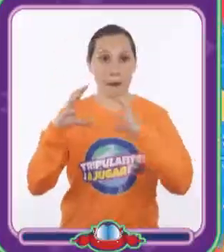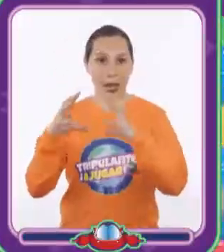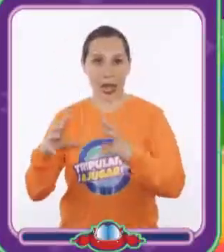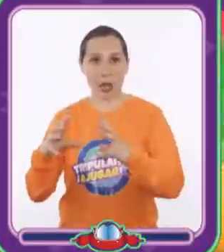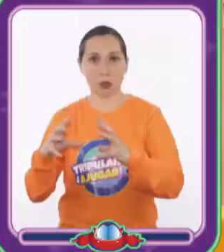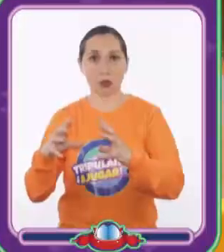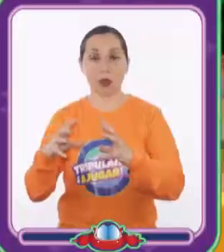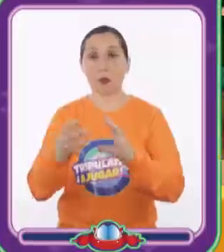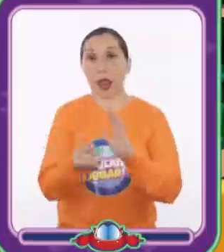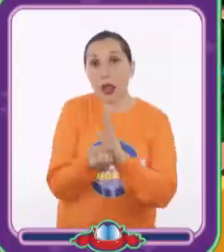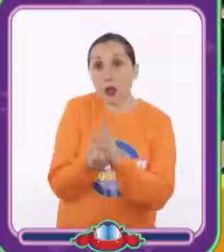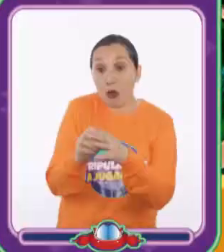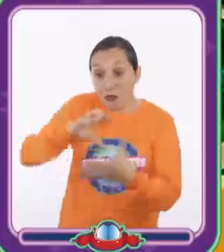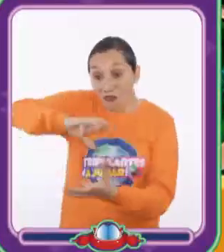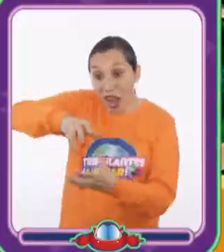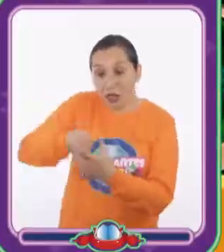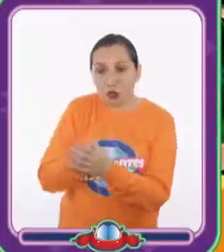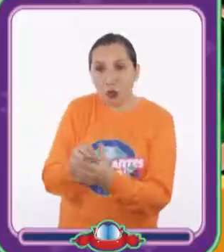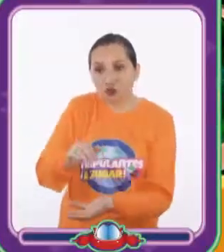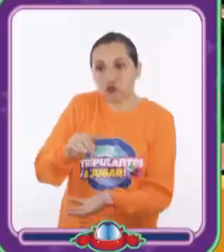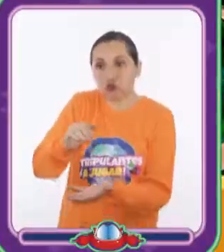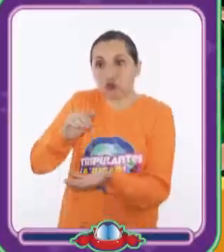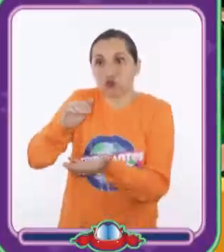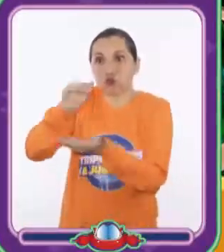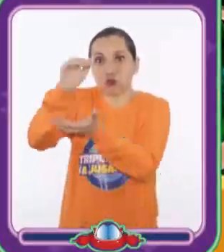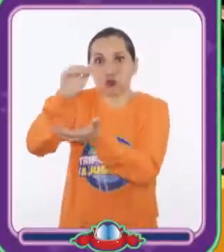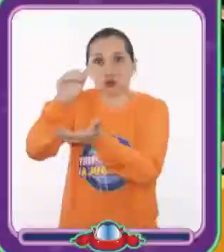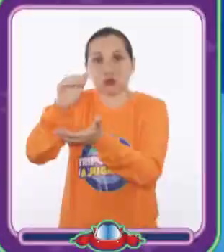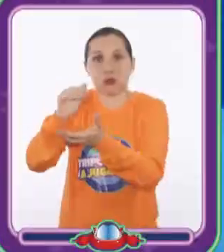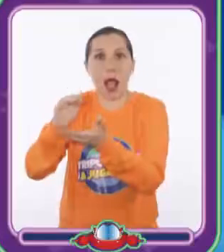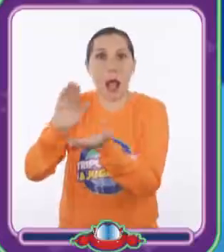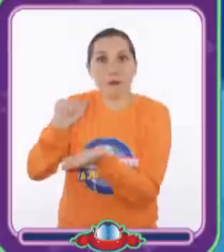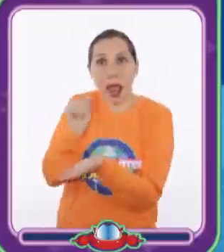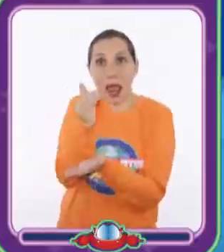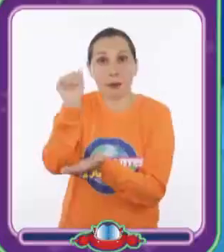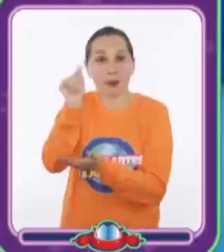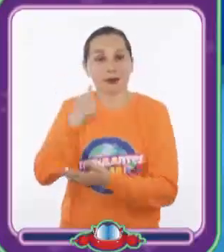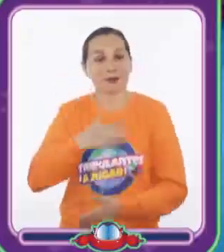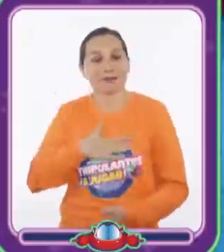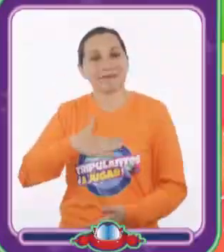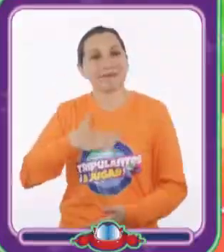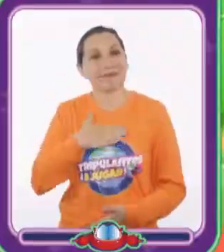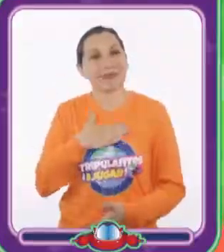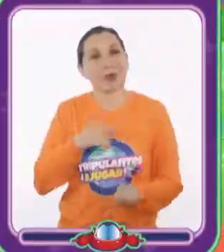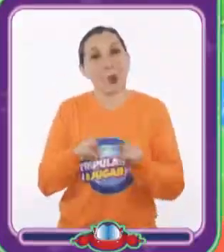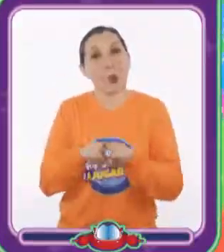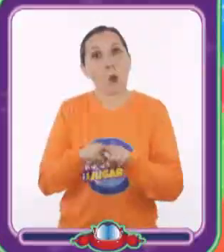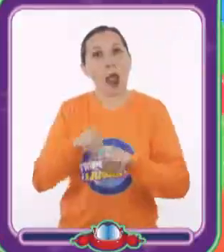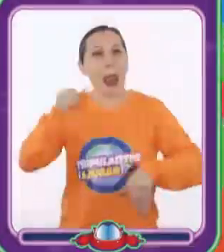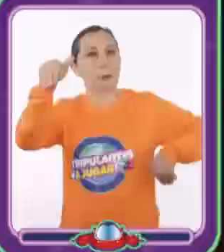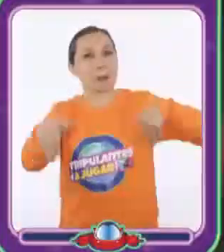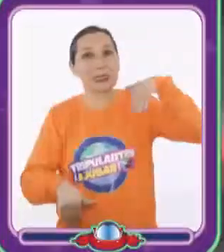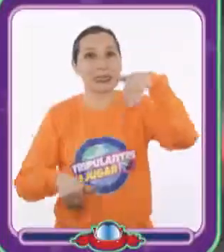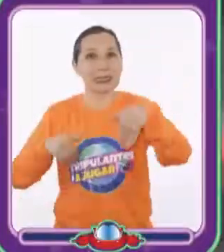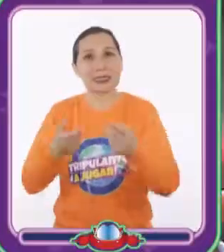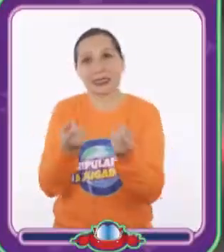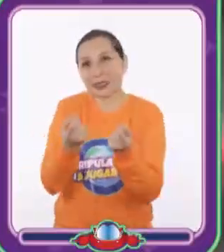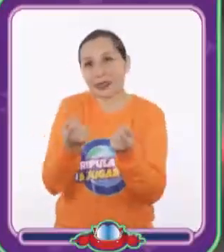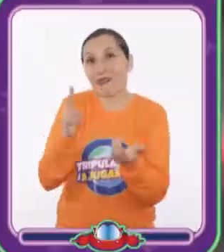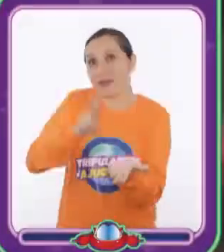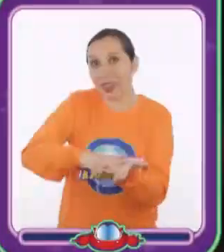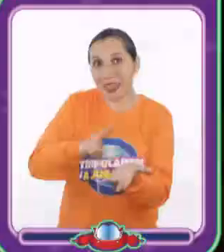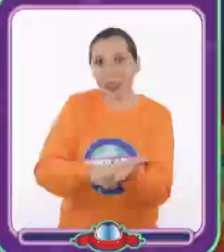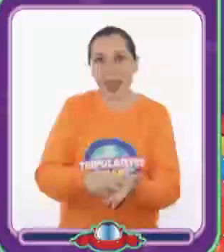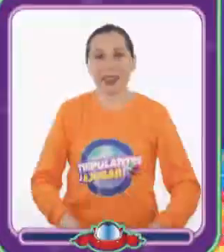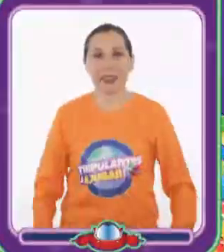Busqué las pelotas para sacar el frasco de las mariposas. Sentía como que era una piscina